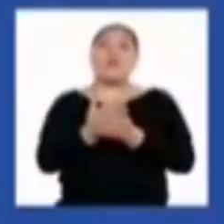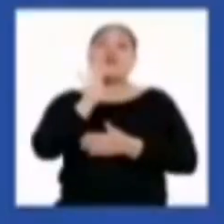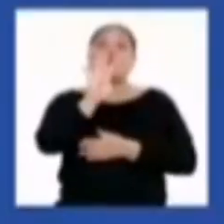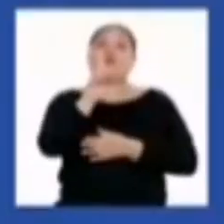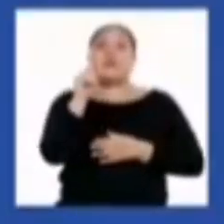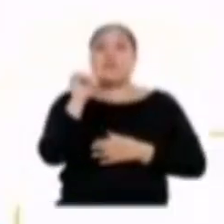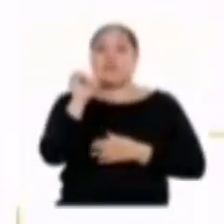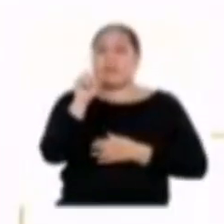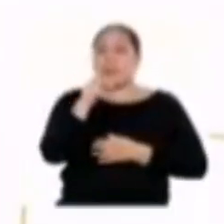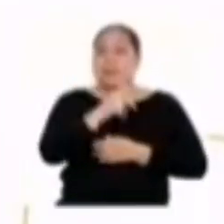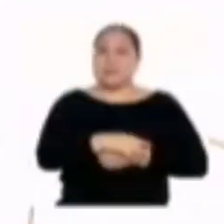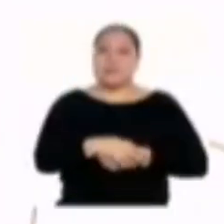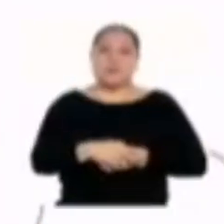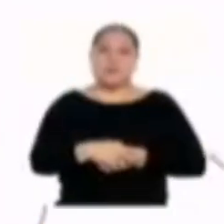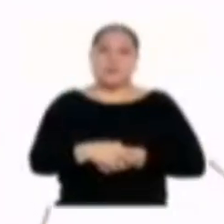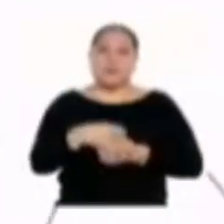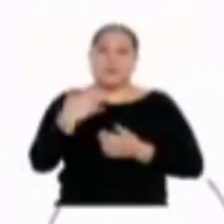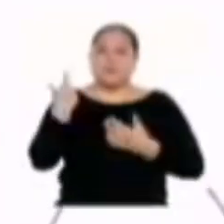tesis.